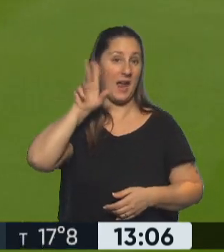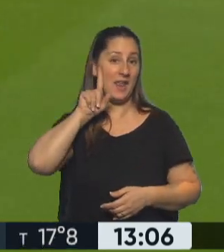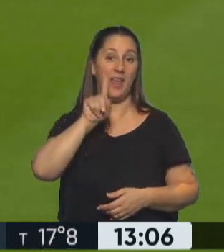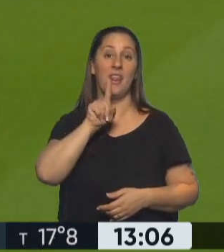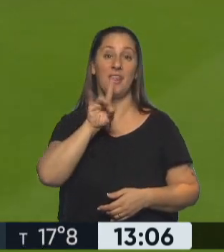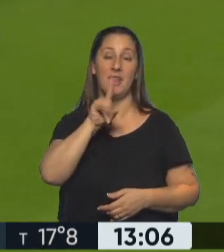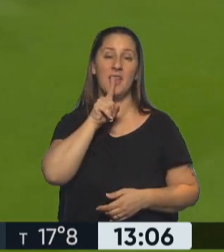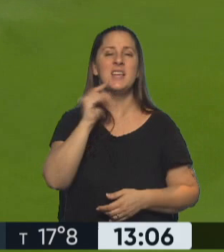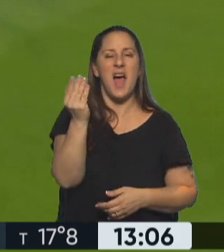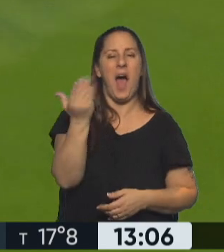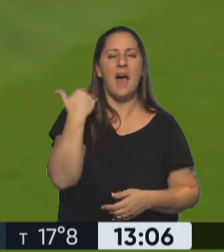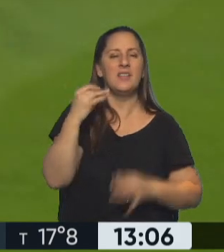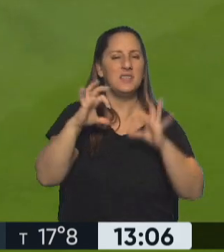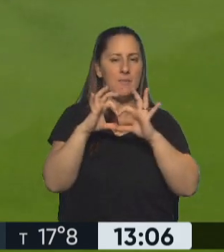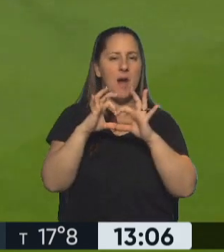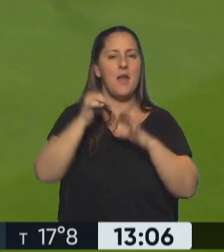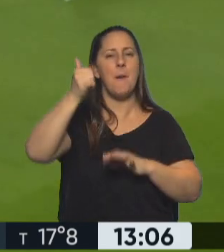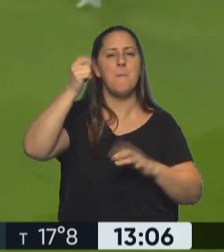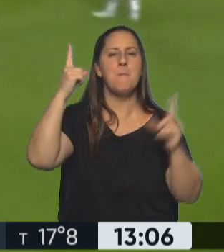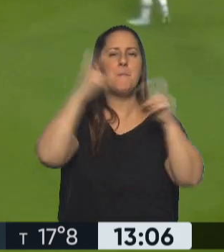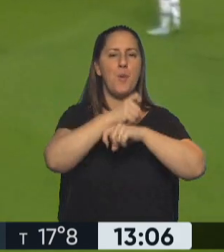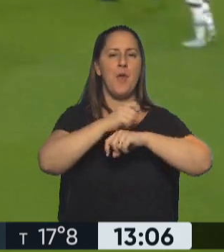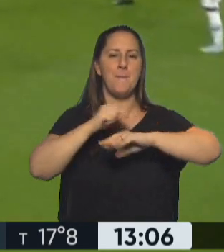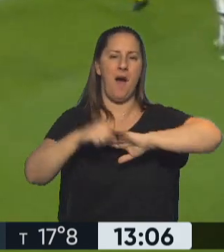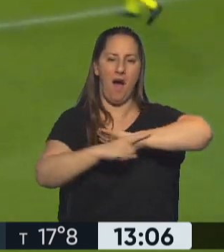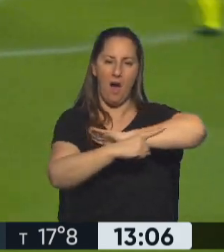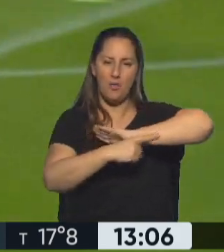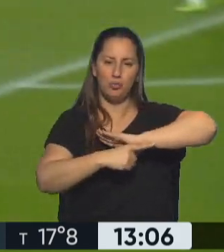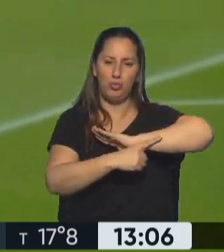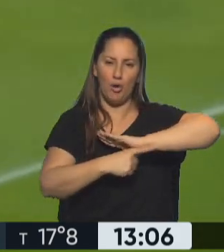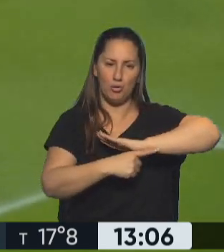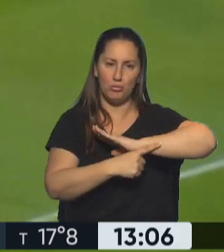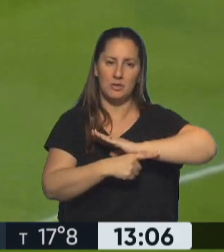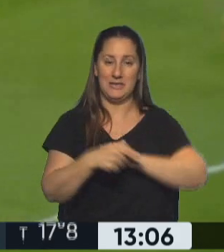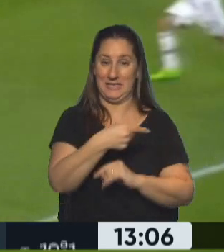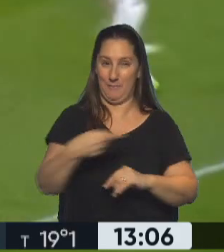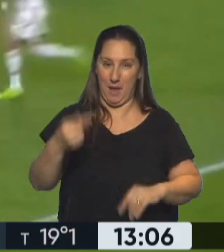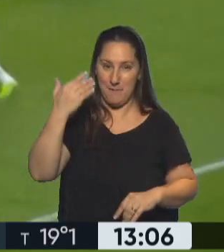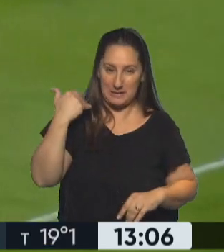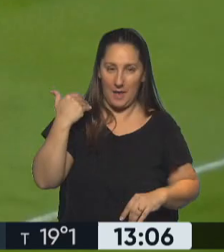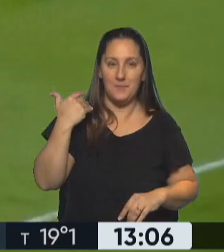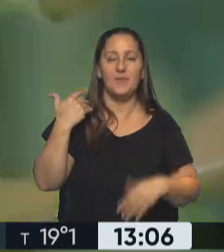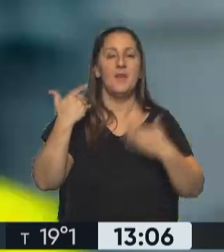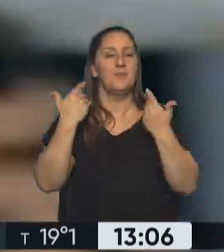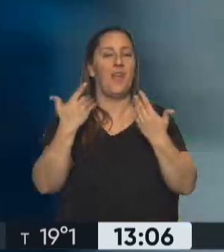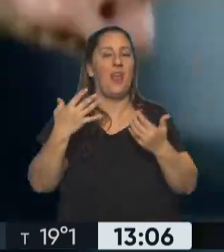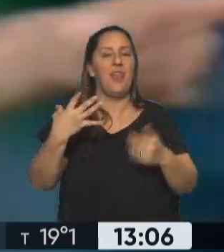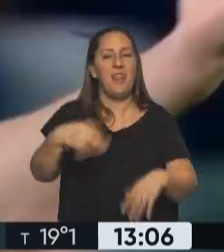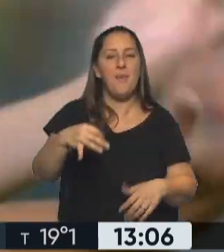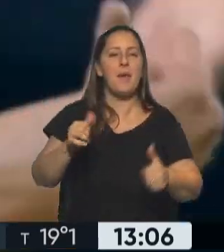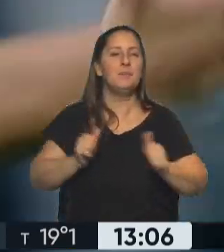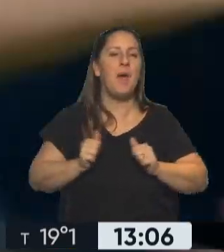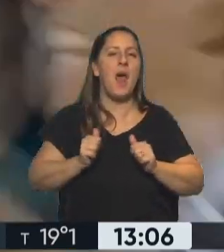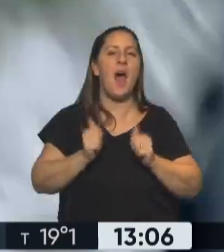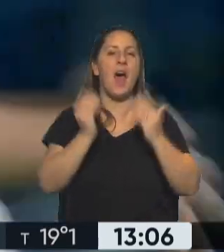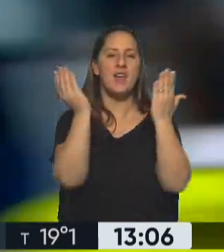un problemita en el aductor la semana pasada, así que tenían que esperar justamente los estudios.